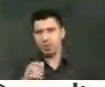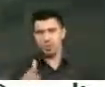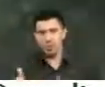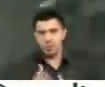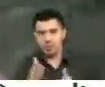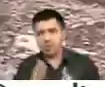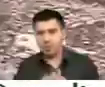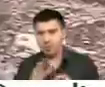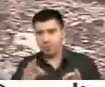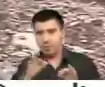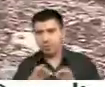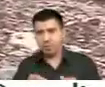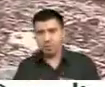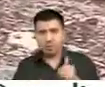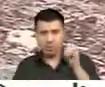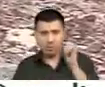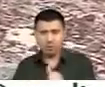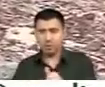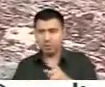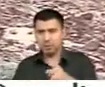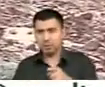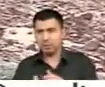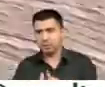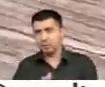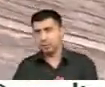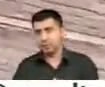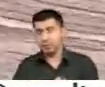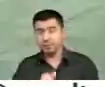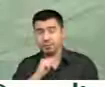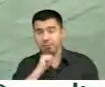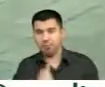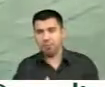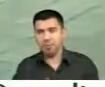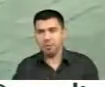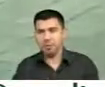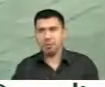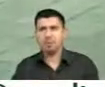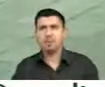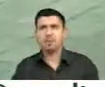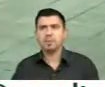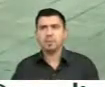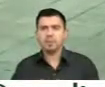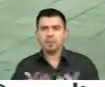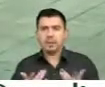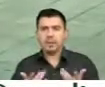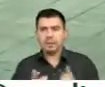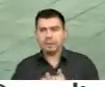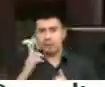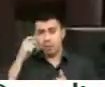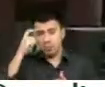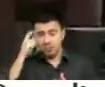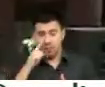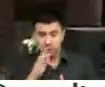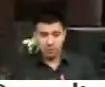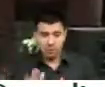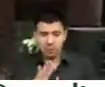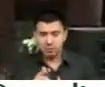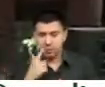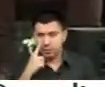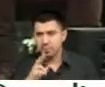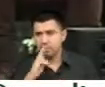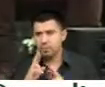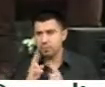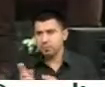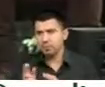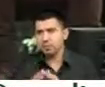puente importante ahí en esta vía, pues hace realmente la situación cada día más caótica. Se espera que el gobierno nacional fije su posición tras la frontera